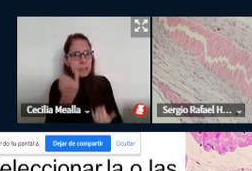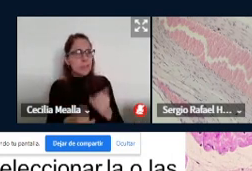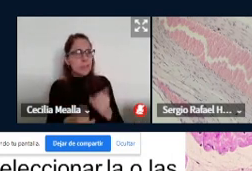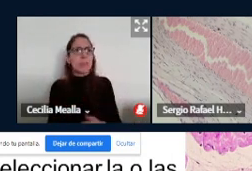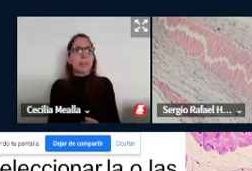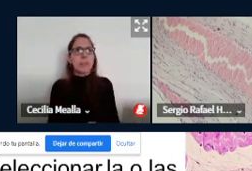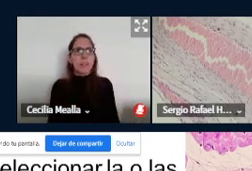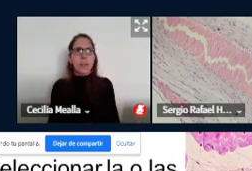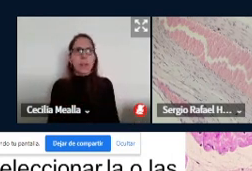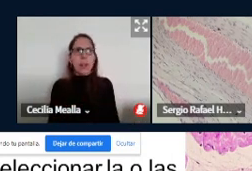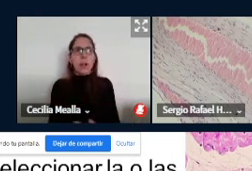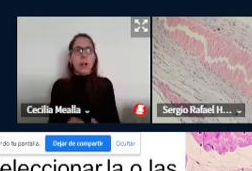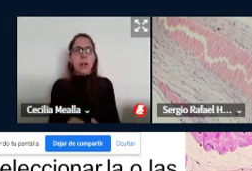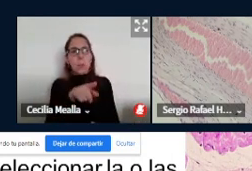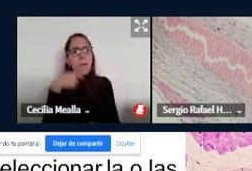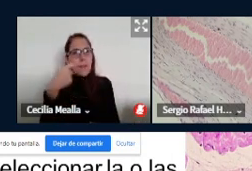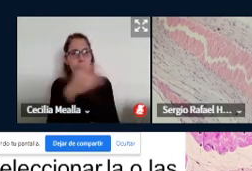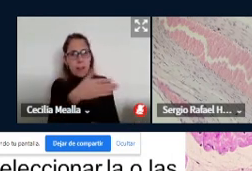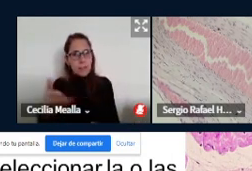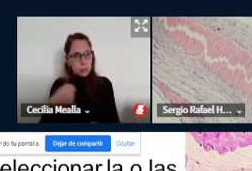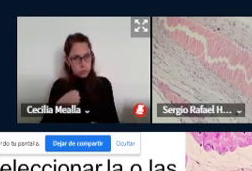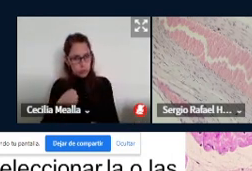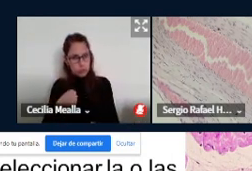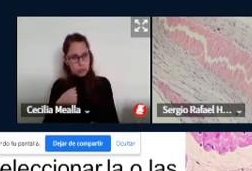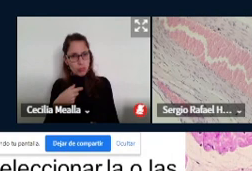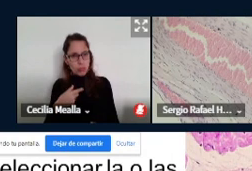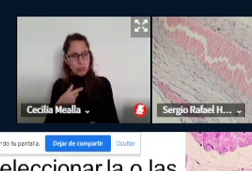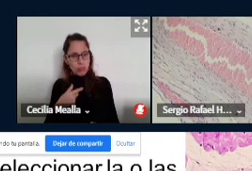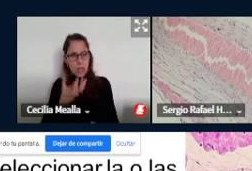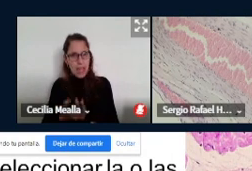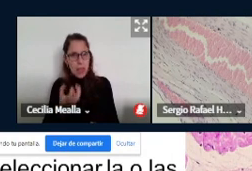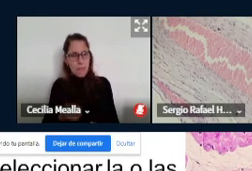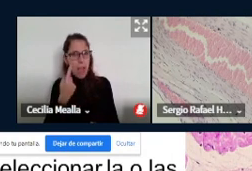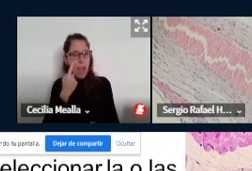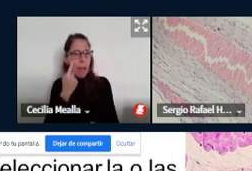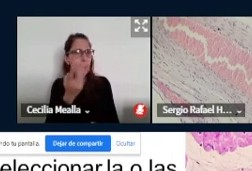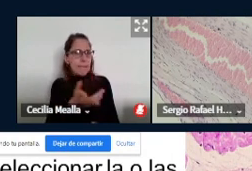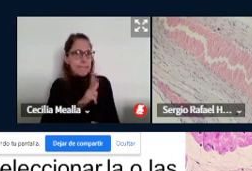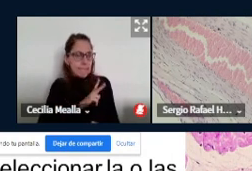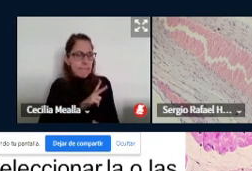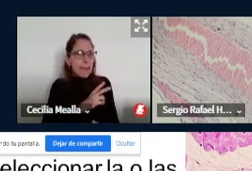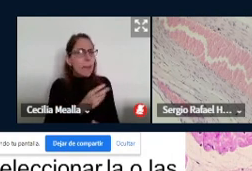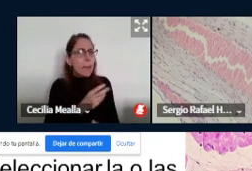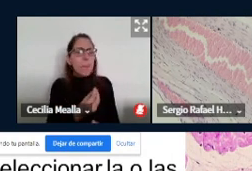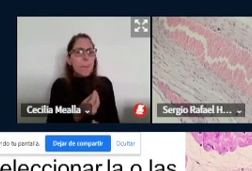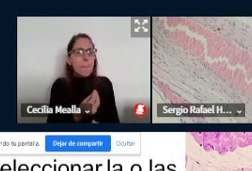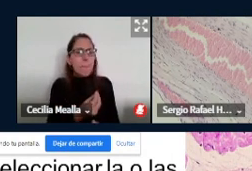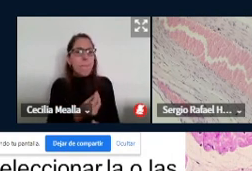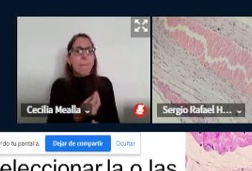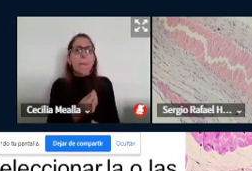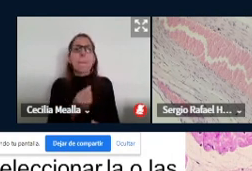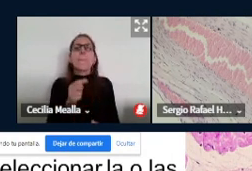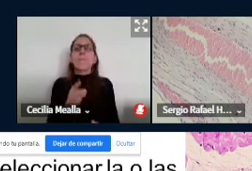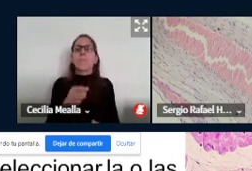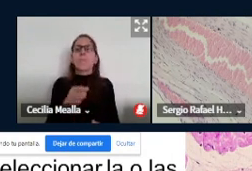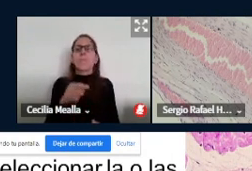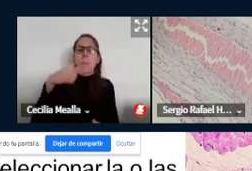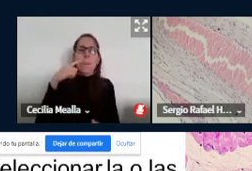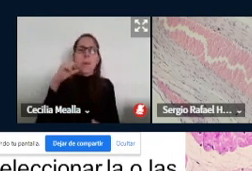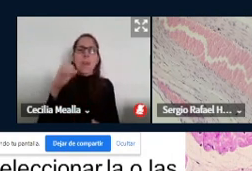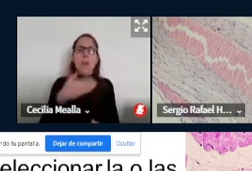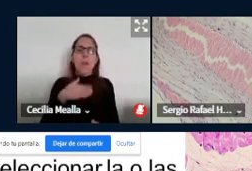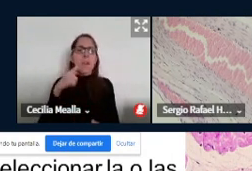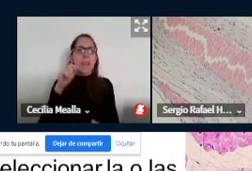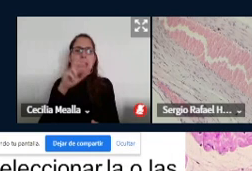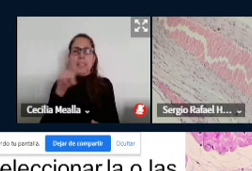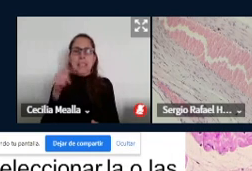A ver, porque ese video lo grabé yo y quiero saber qué decía. Que mencionaba las miofibrillas de la